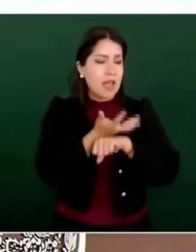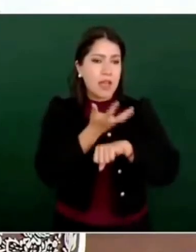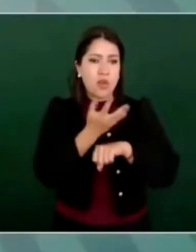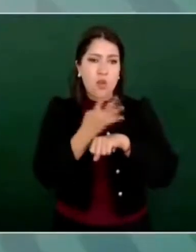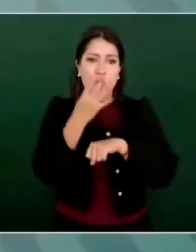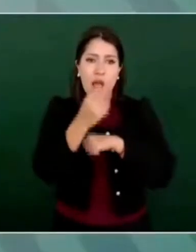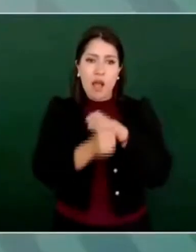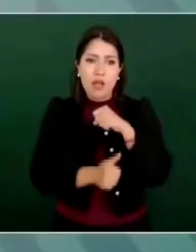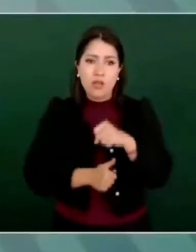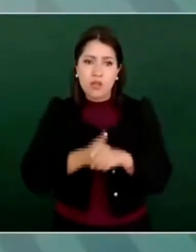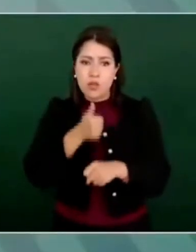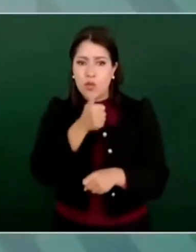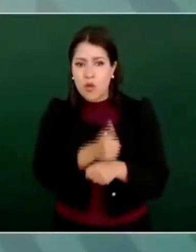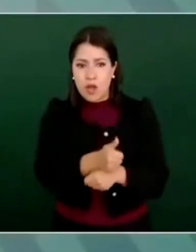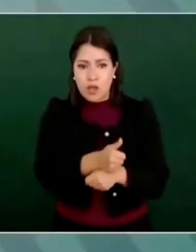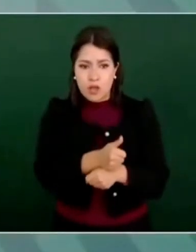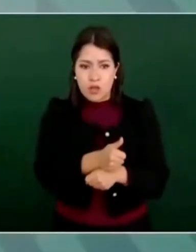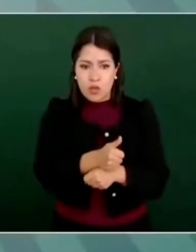4 años.